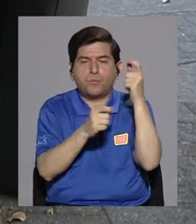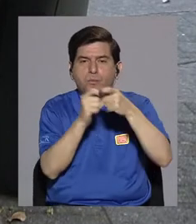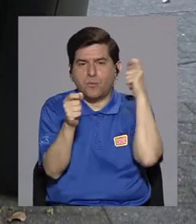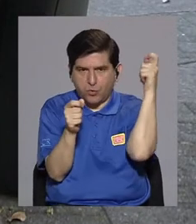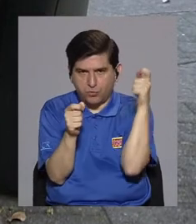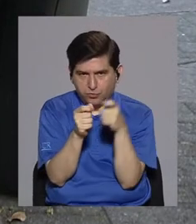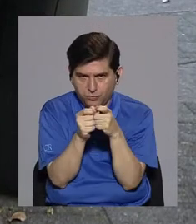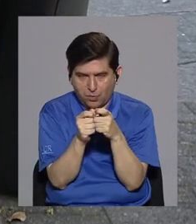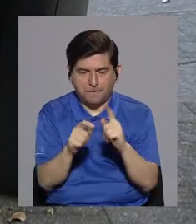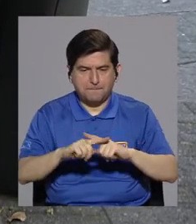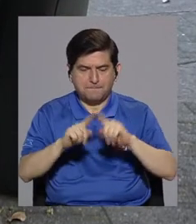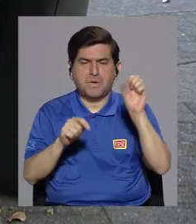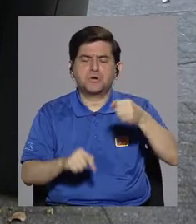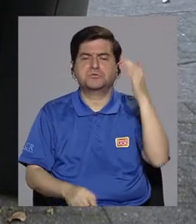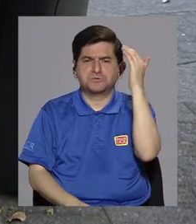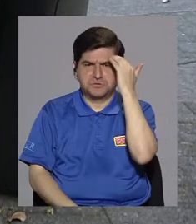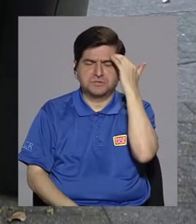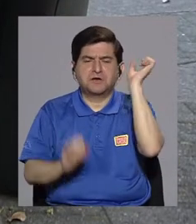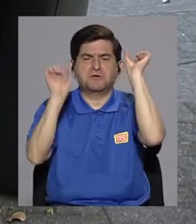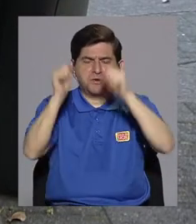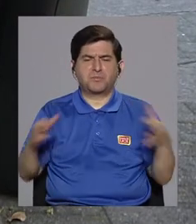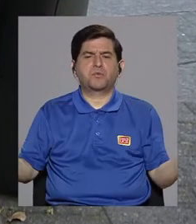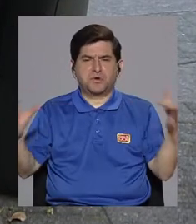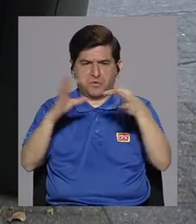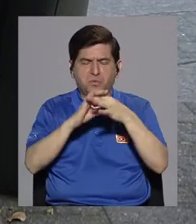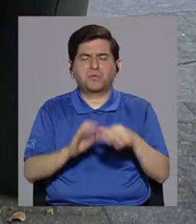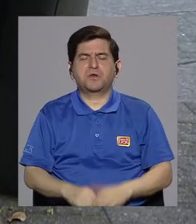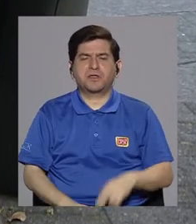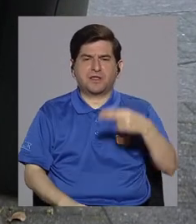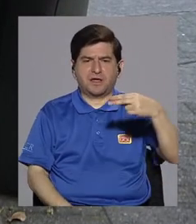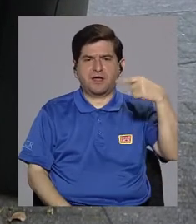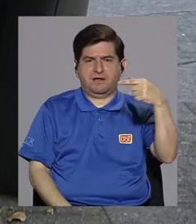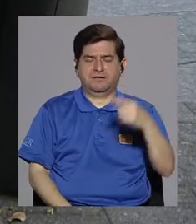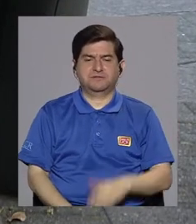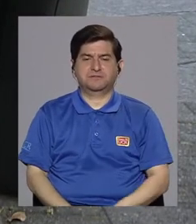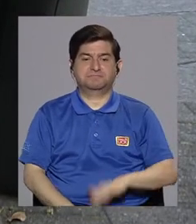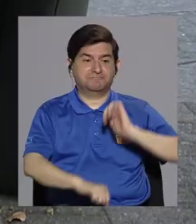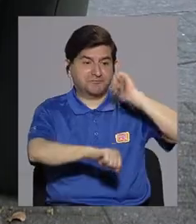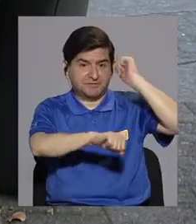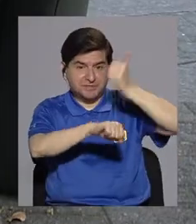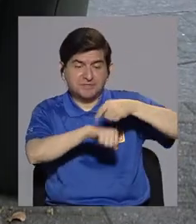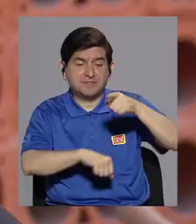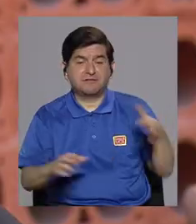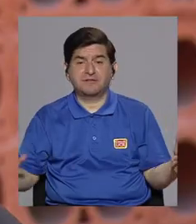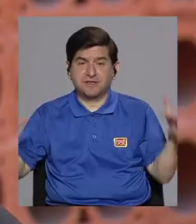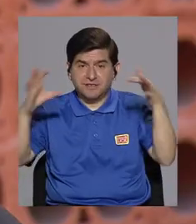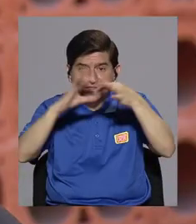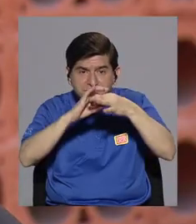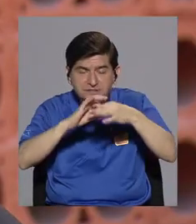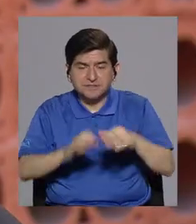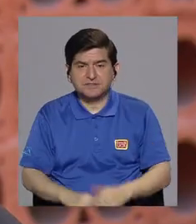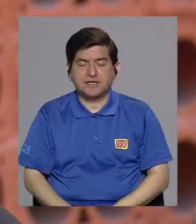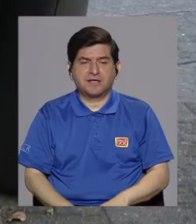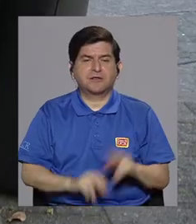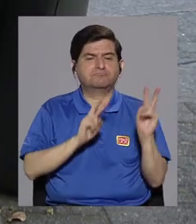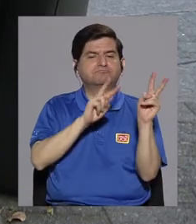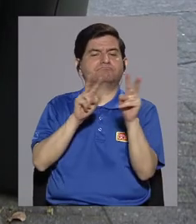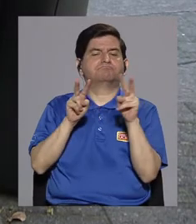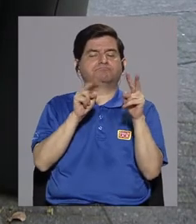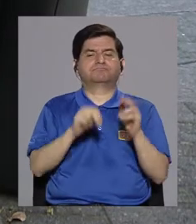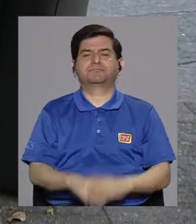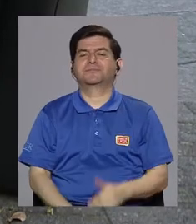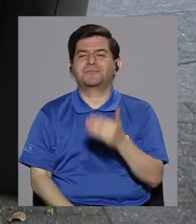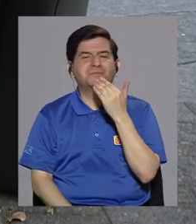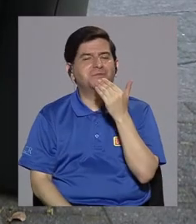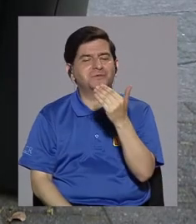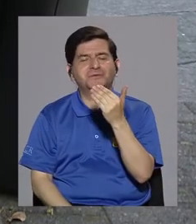concreto, pero sí se conoce que pueden estar asociadas a mercurio. Entonces, hay que establecer ese vínculo, ese puente a nivel de vigilancia.